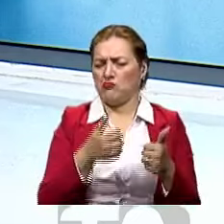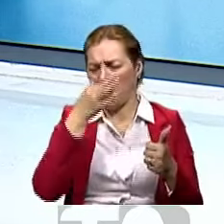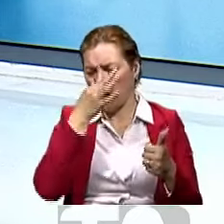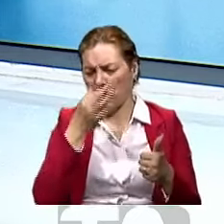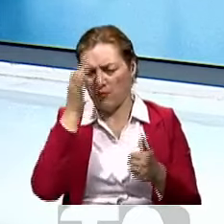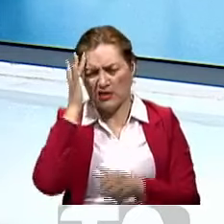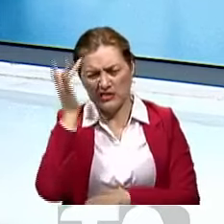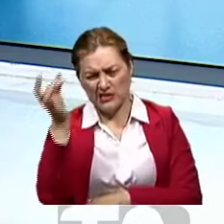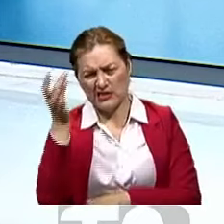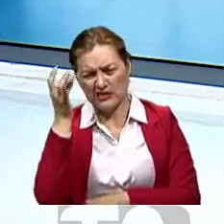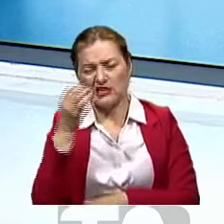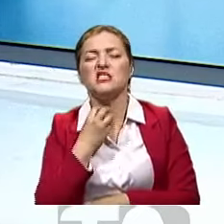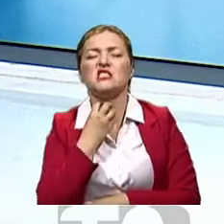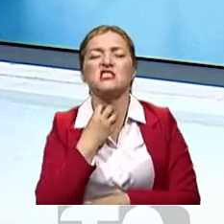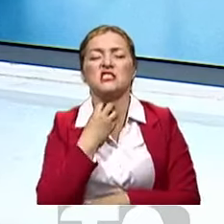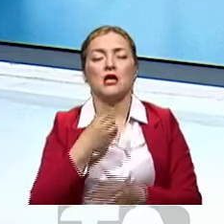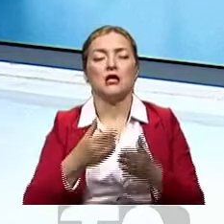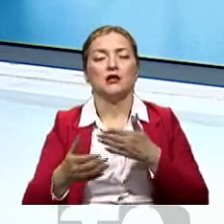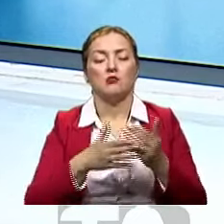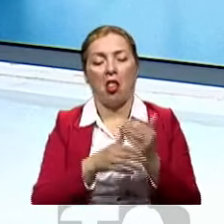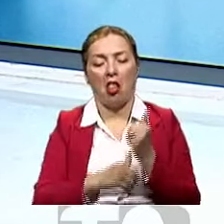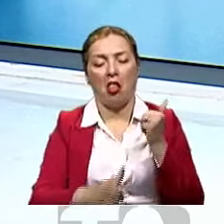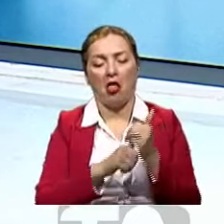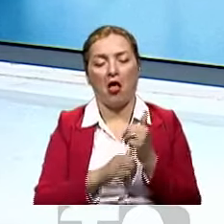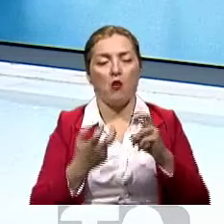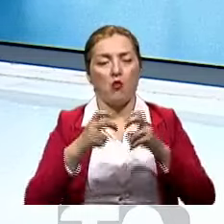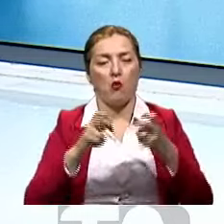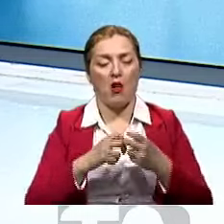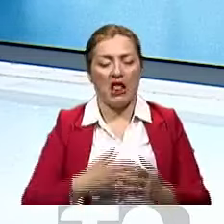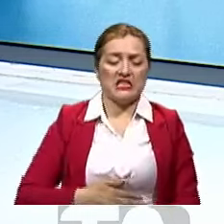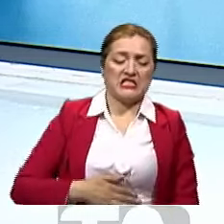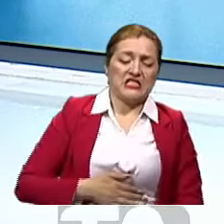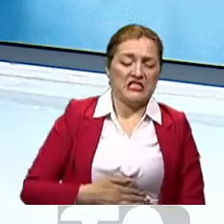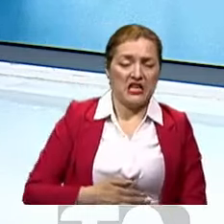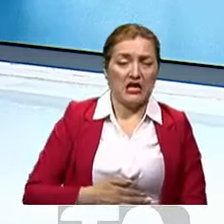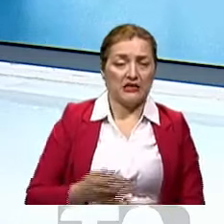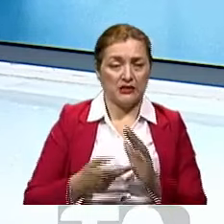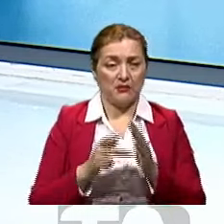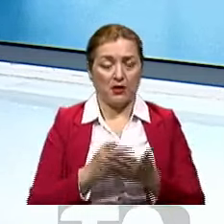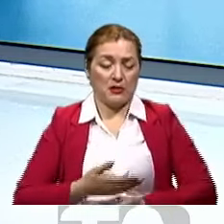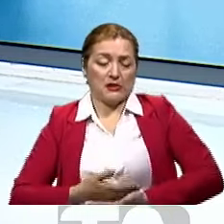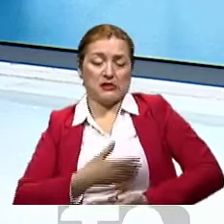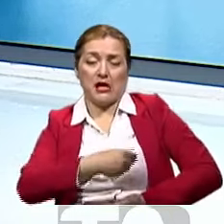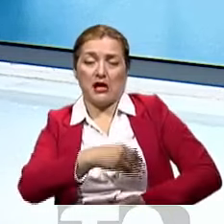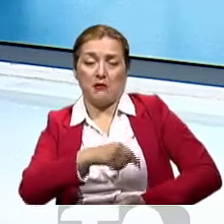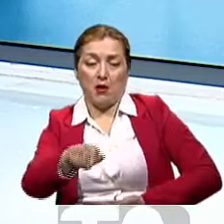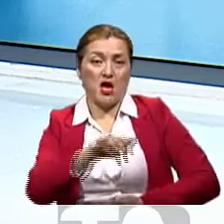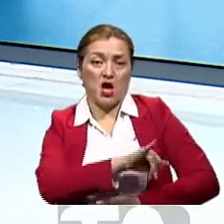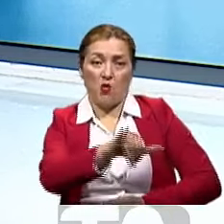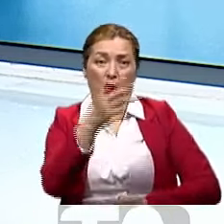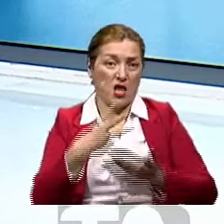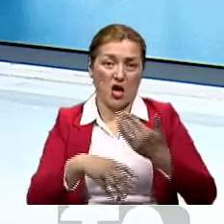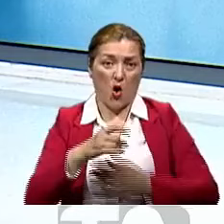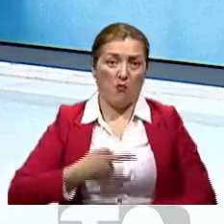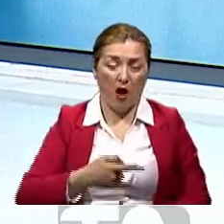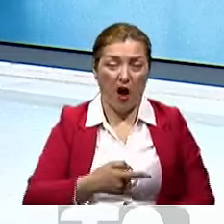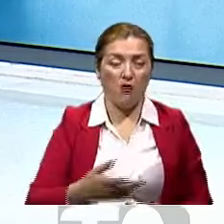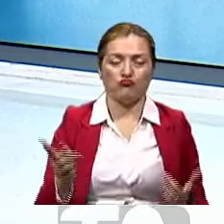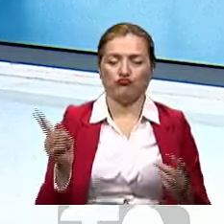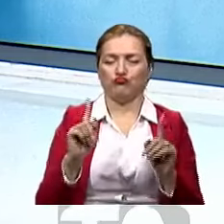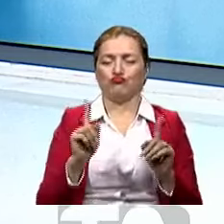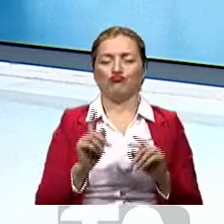dolor de cabeza, de garganta e incluso con diarrea o algún problema estomacal, la leche de la madre siempre le hace bien al bebé.